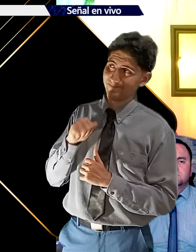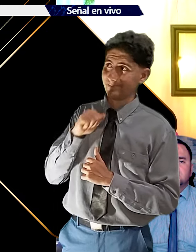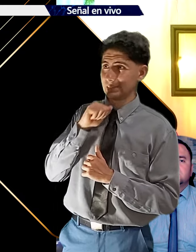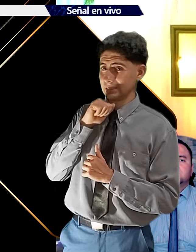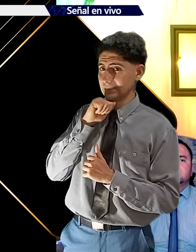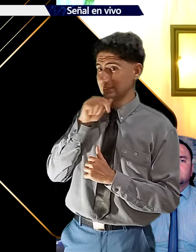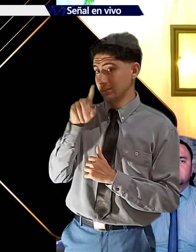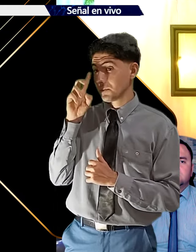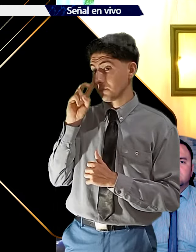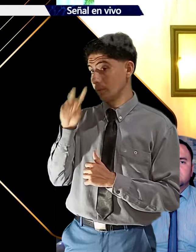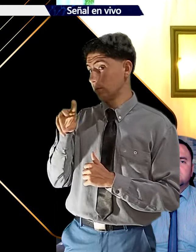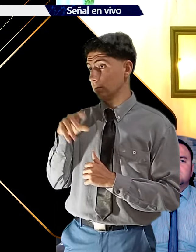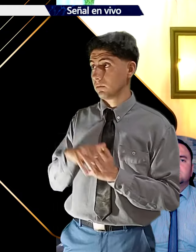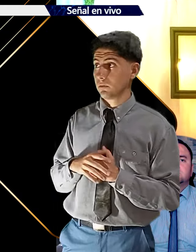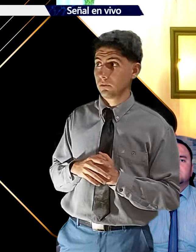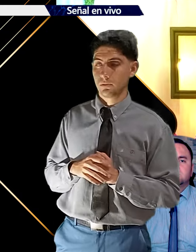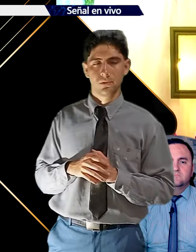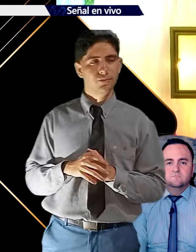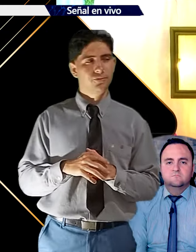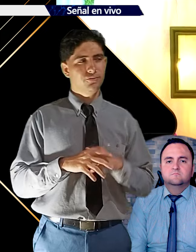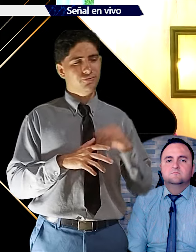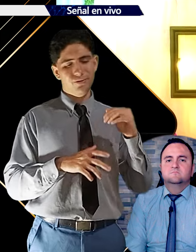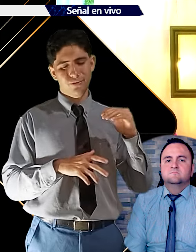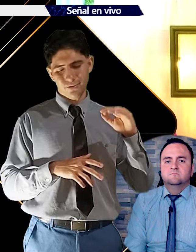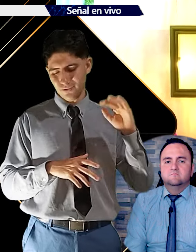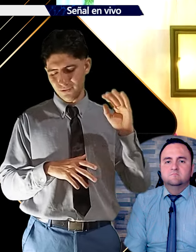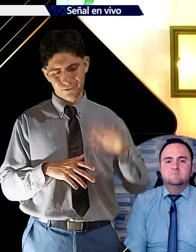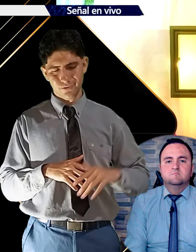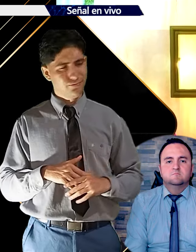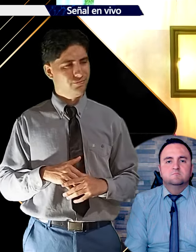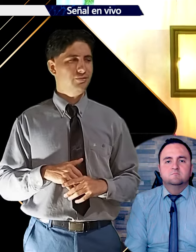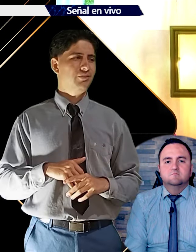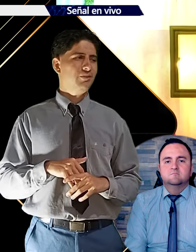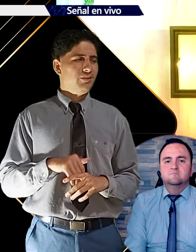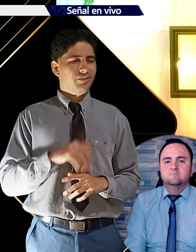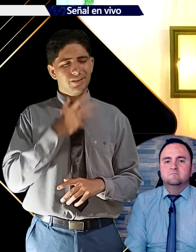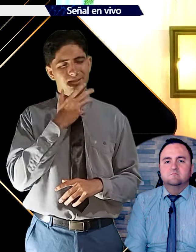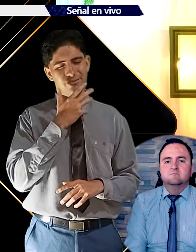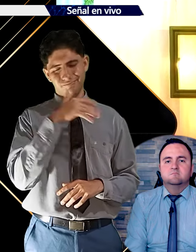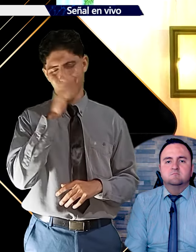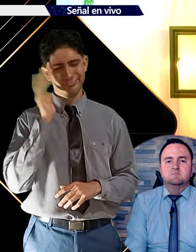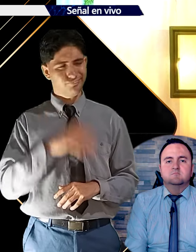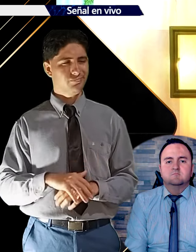sí, de pronto por eso el Señor nos dio un sexto sentido. Yo estoy preocupada. Ay, bobada suya.